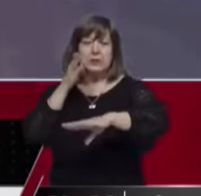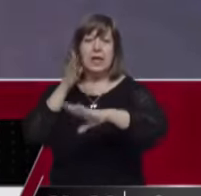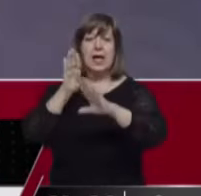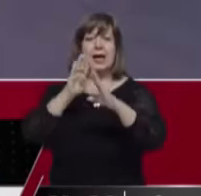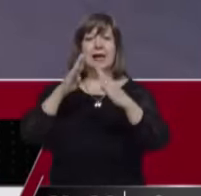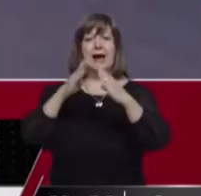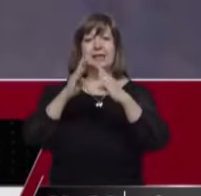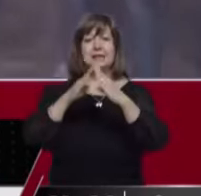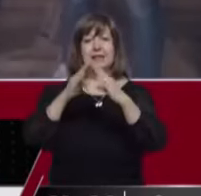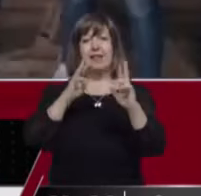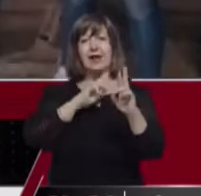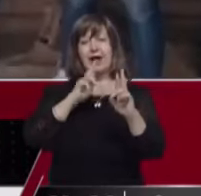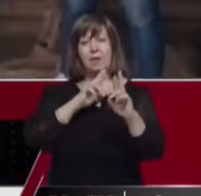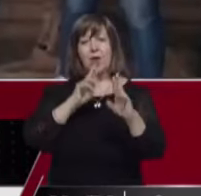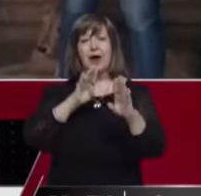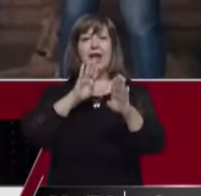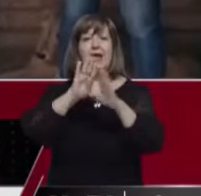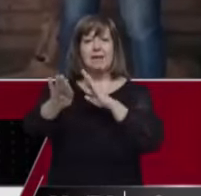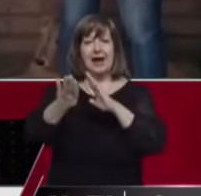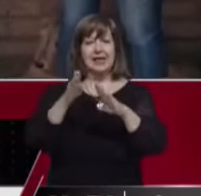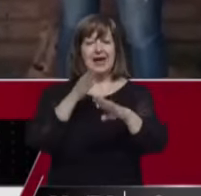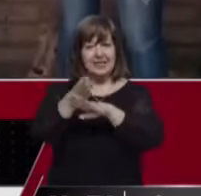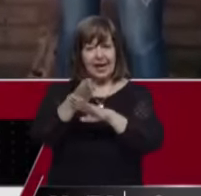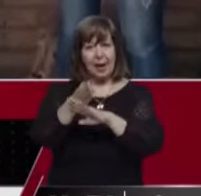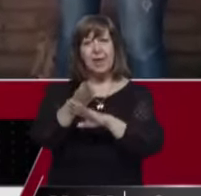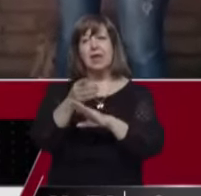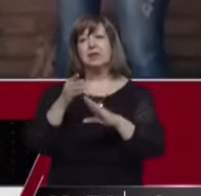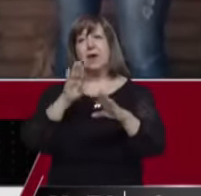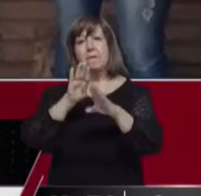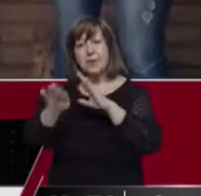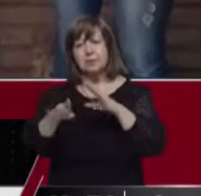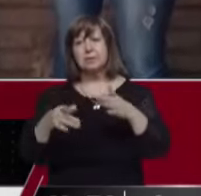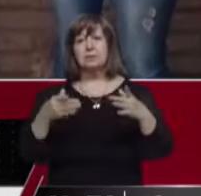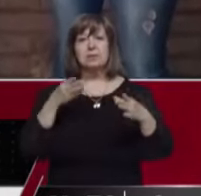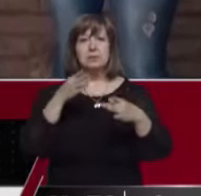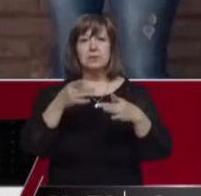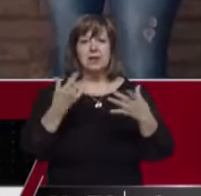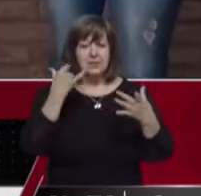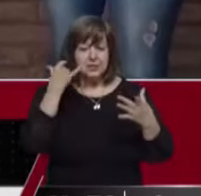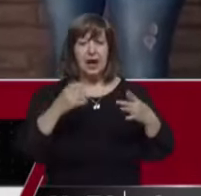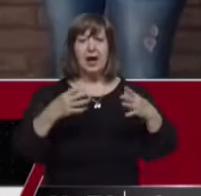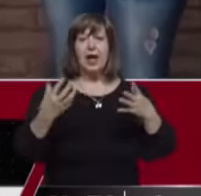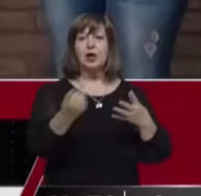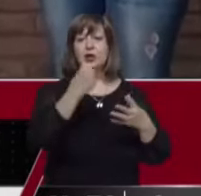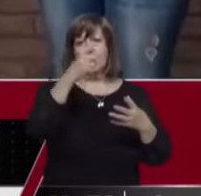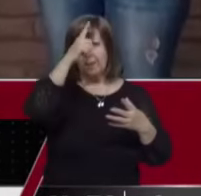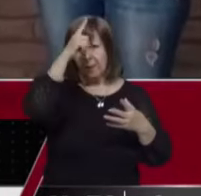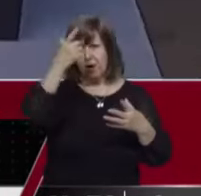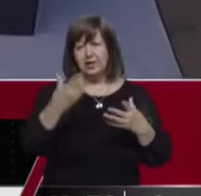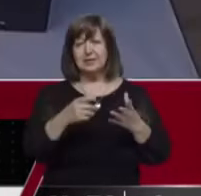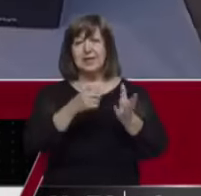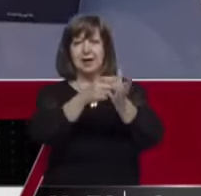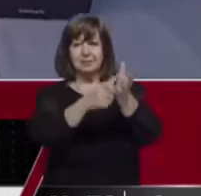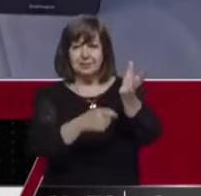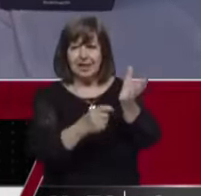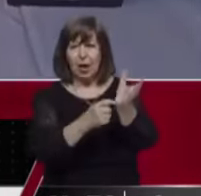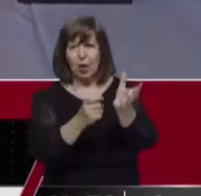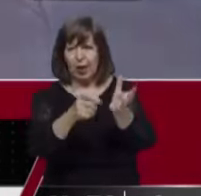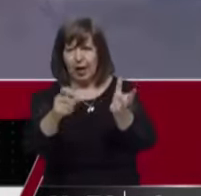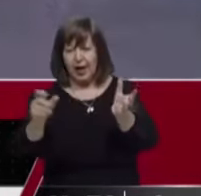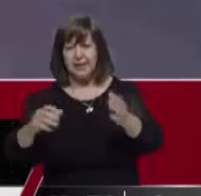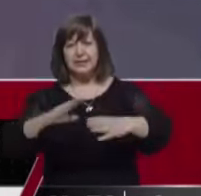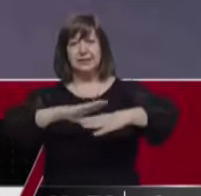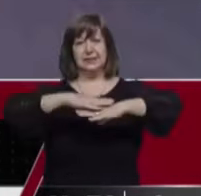en el operativo de allanamiento se detectó la presencia de celulares, CPU y documentos de interés para la causa, así que ambas quedaron